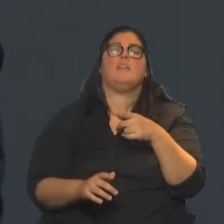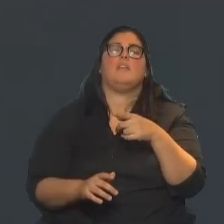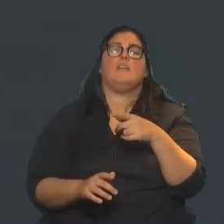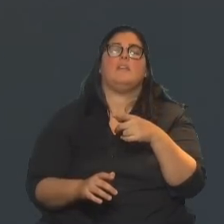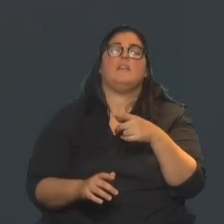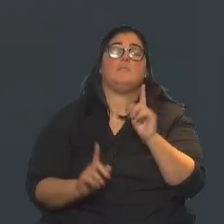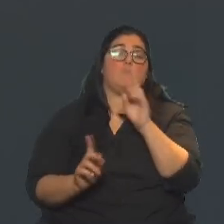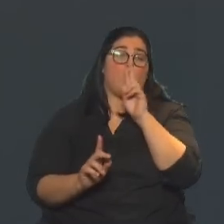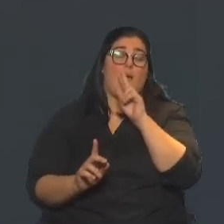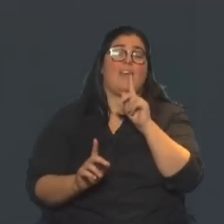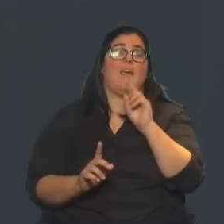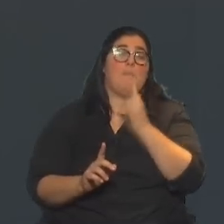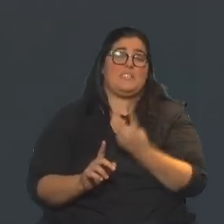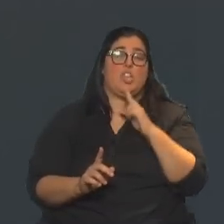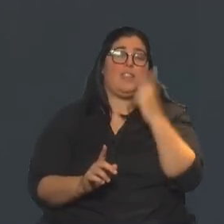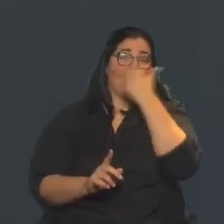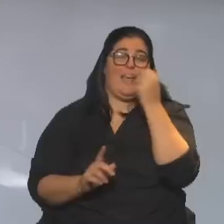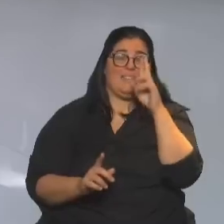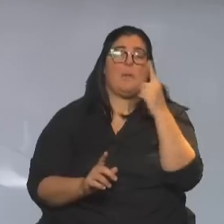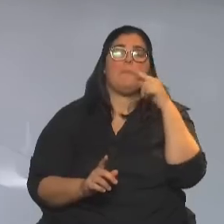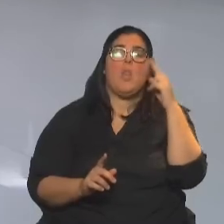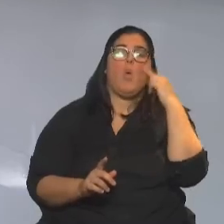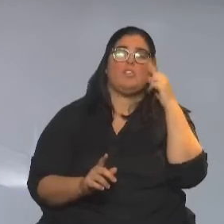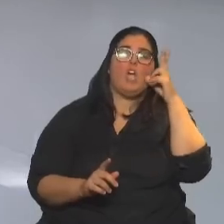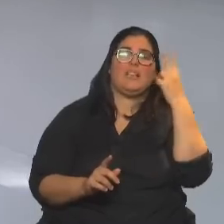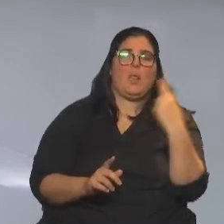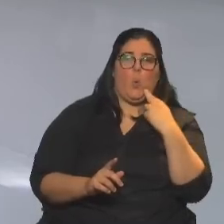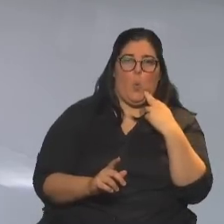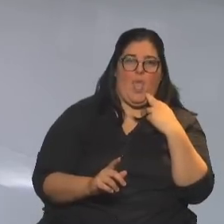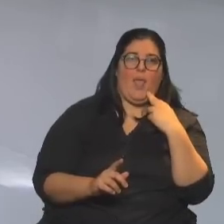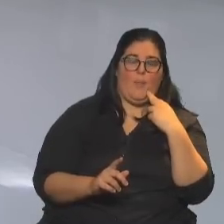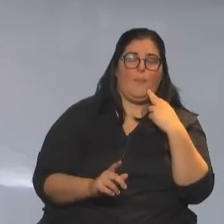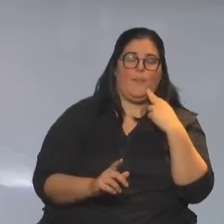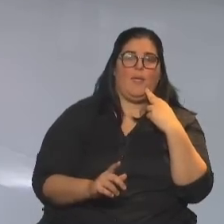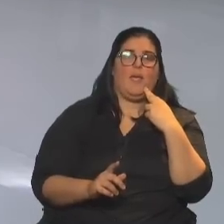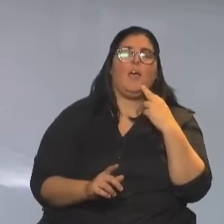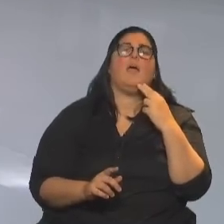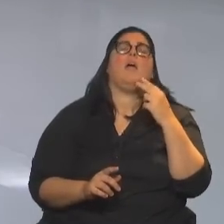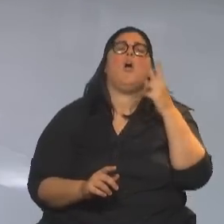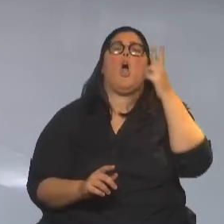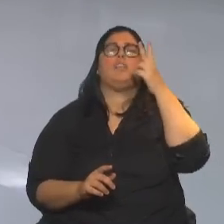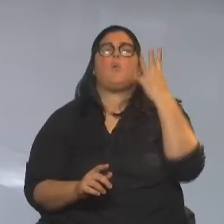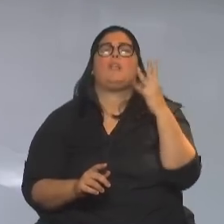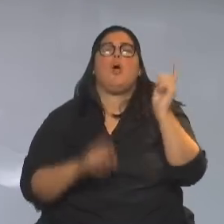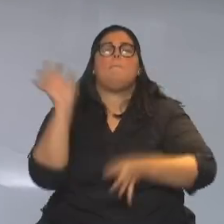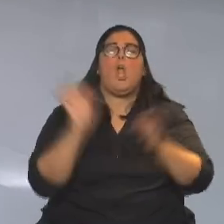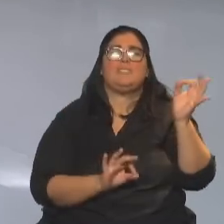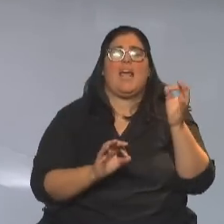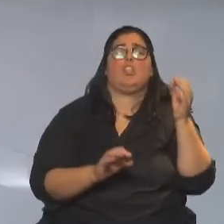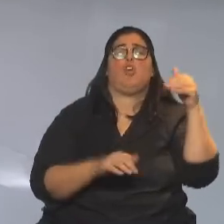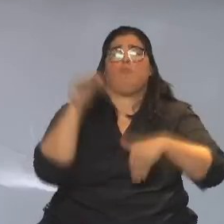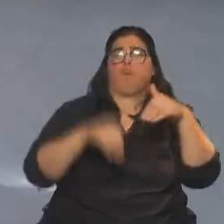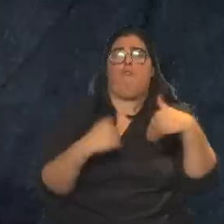Bueno, Margaret Thatcher, 1989, moción de censura en su contra, ganó por un 84%. En